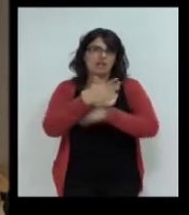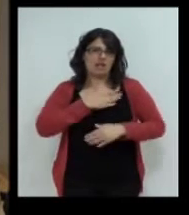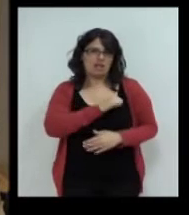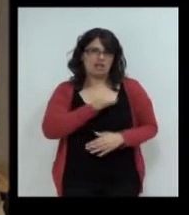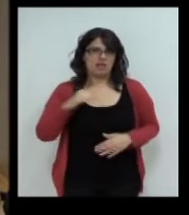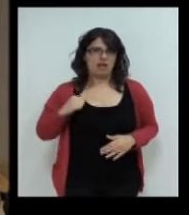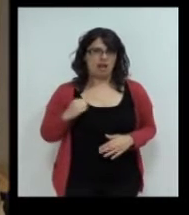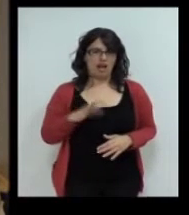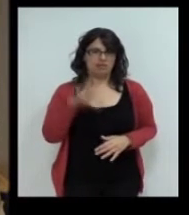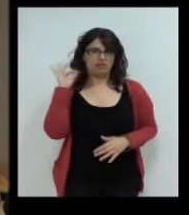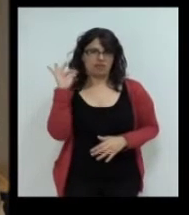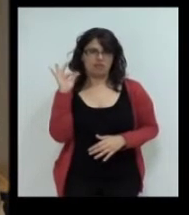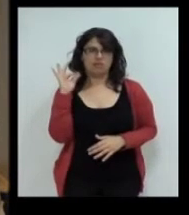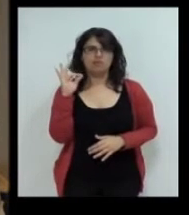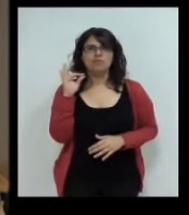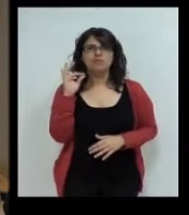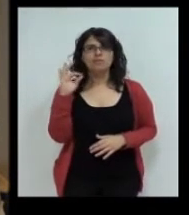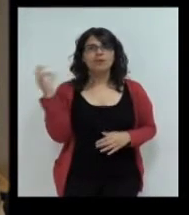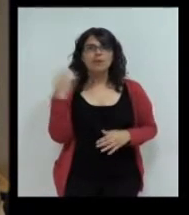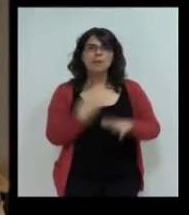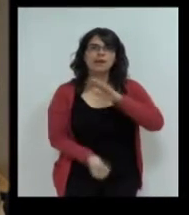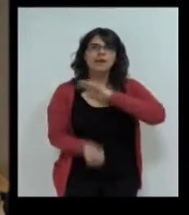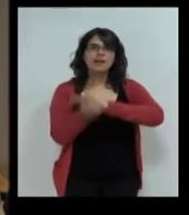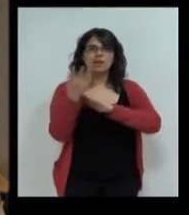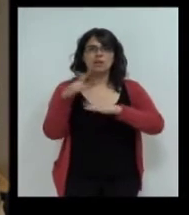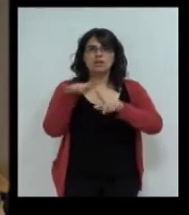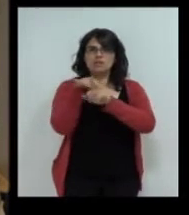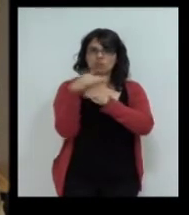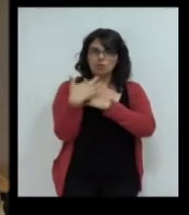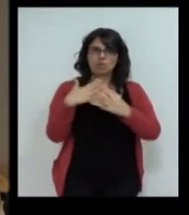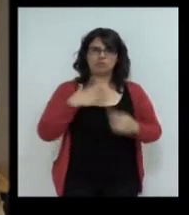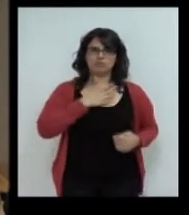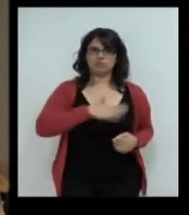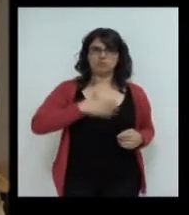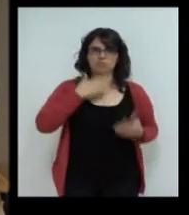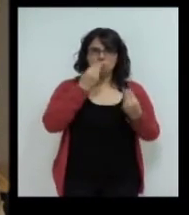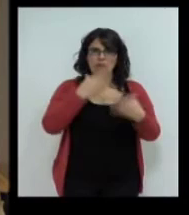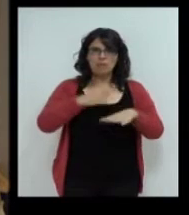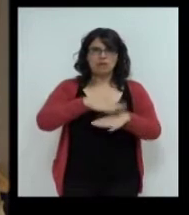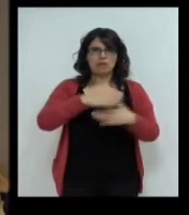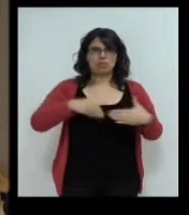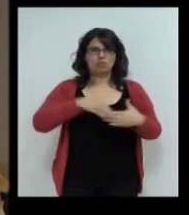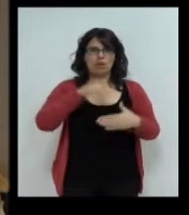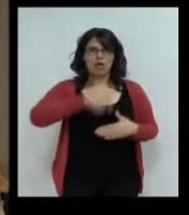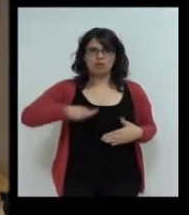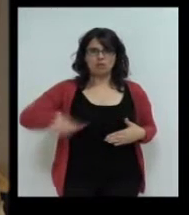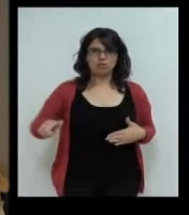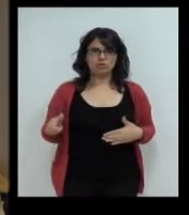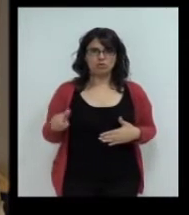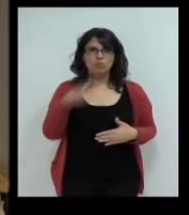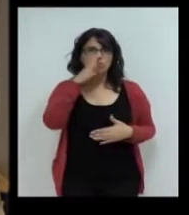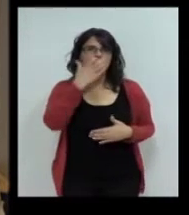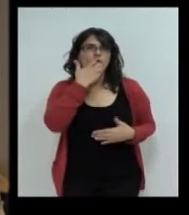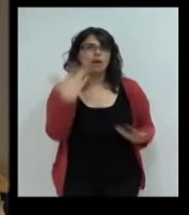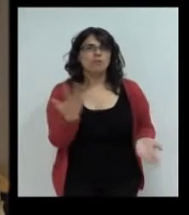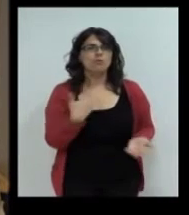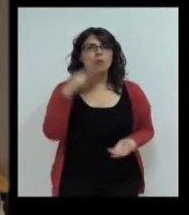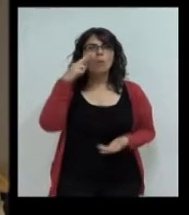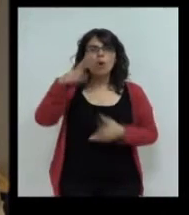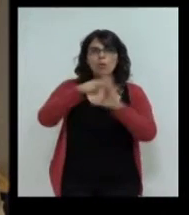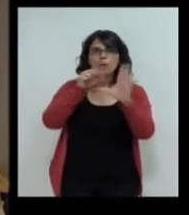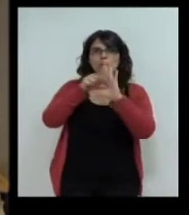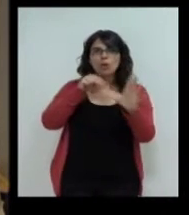Normalicémoslo, generemos una situación que sea amigable para los usuarios, porque lo que no puede ser es que cuando veo un vídeo en YouTube es